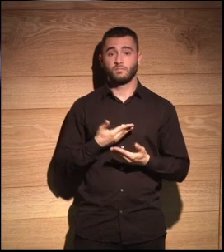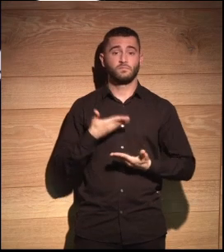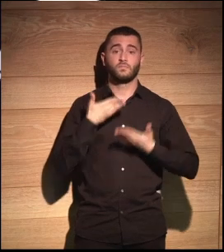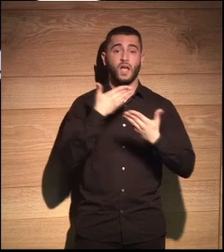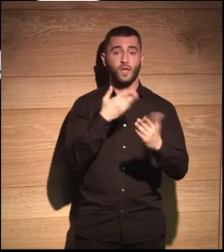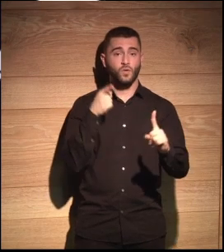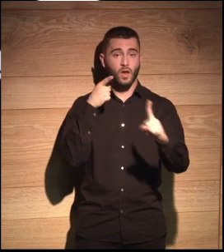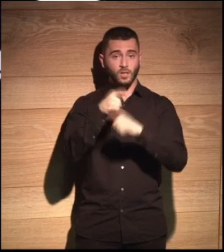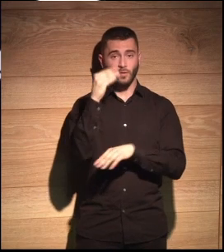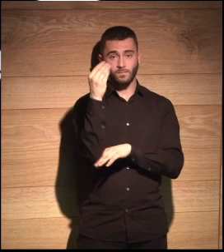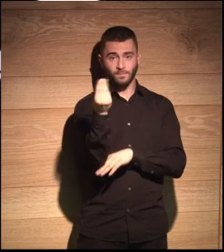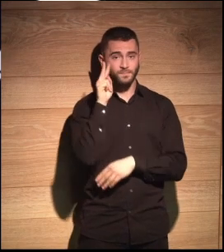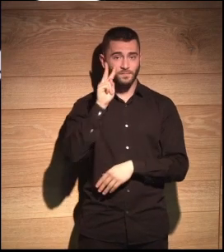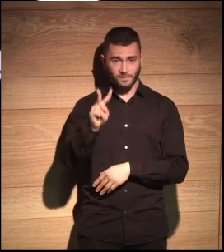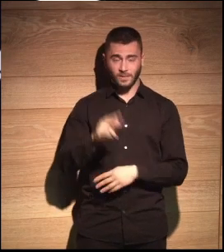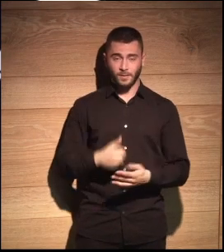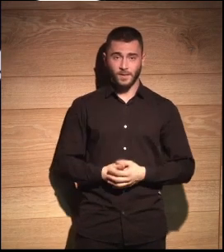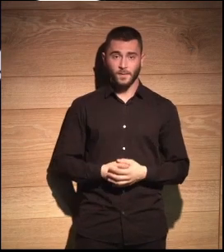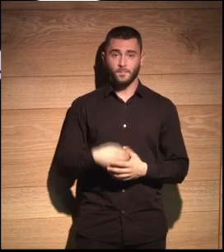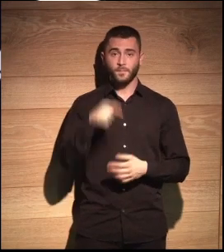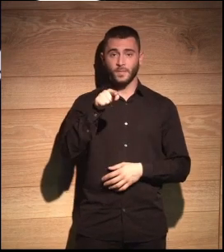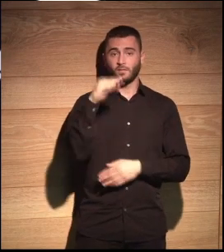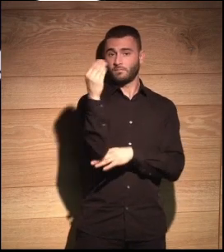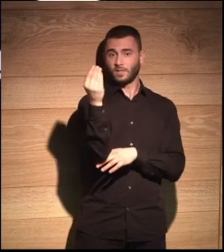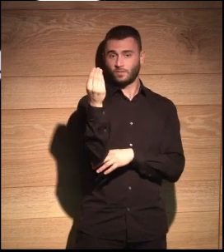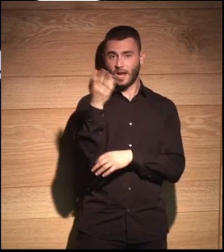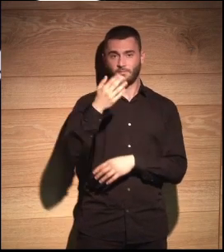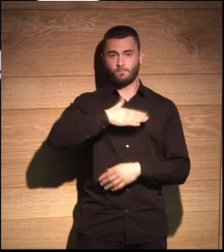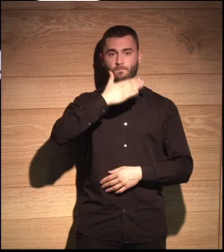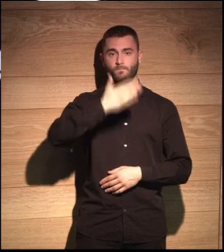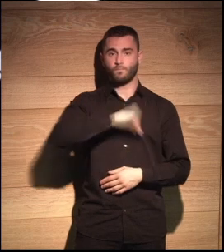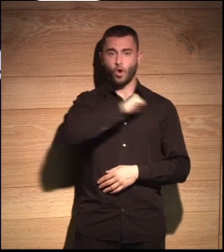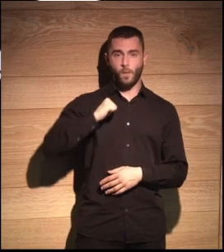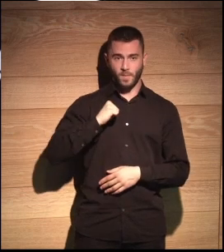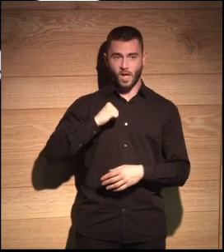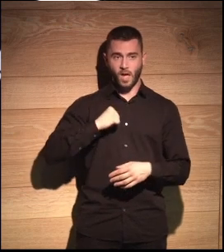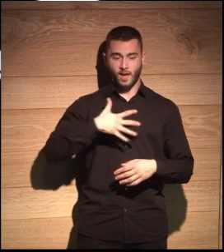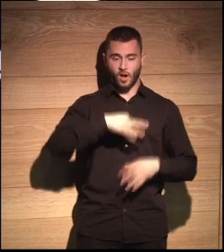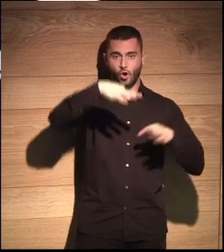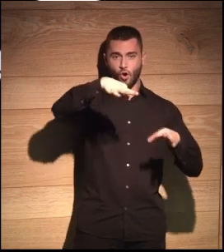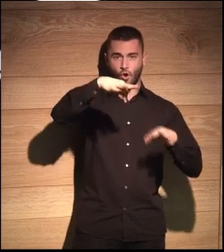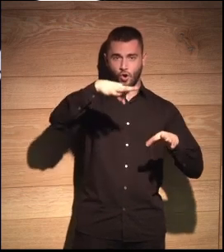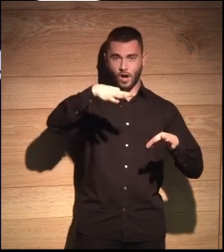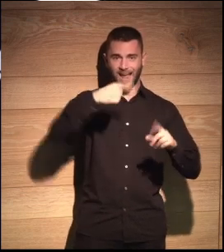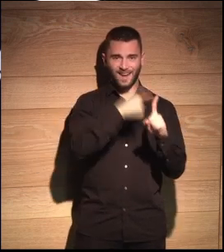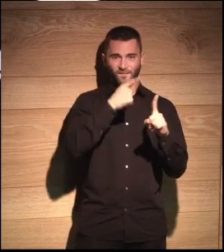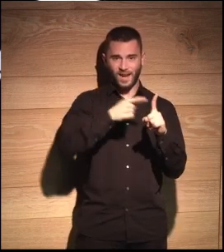se ve. Este sería un personaje de creación propia, un poco la hoja de desarrollo que se lleva, las referencias que utilizamos,